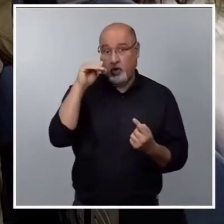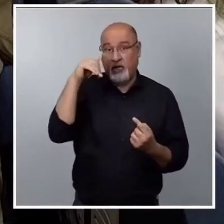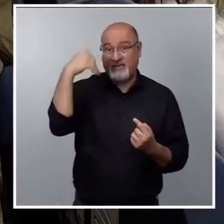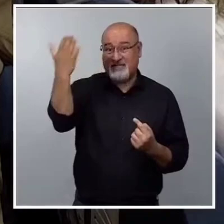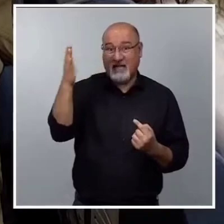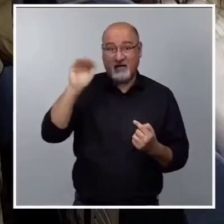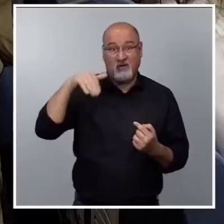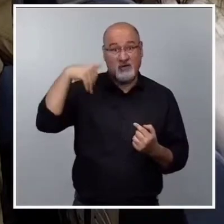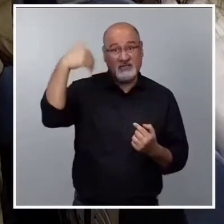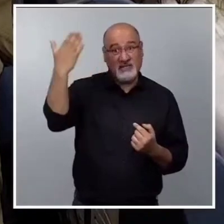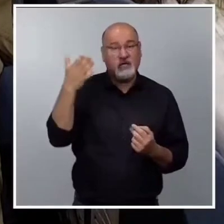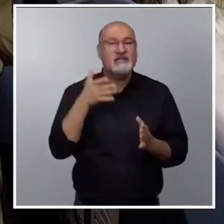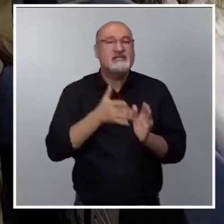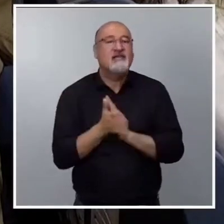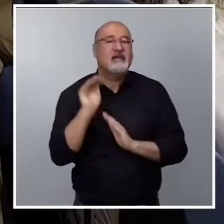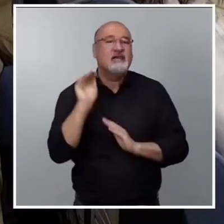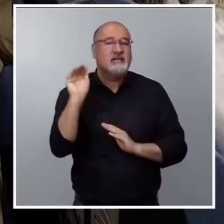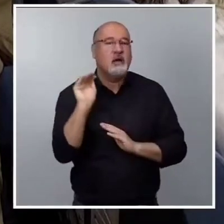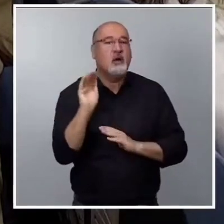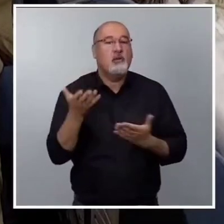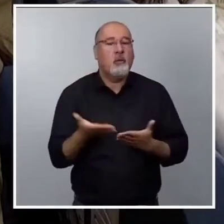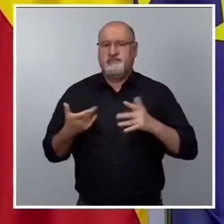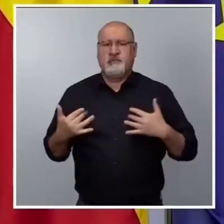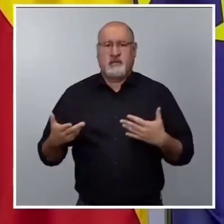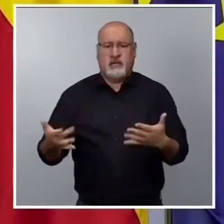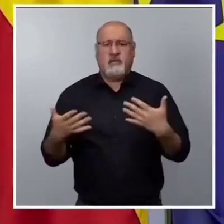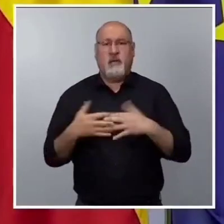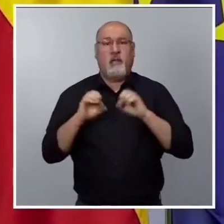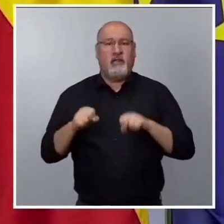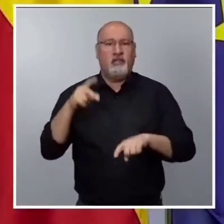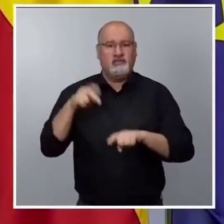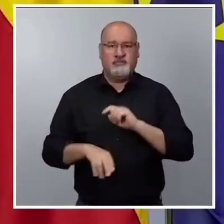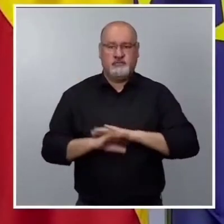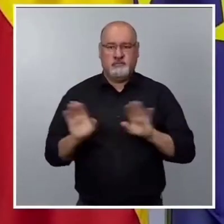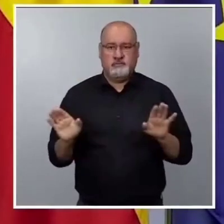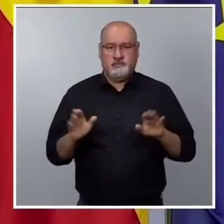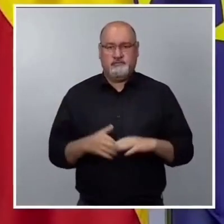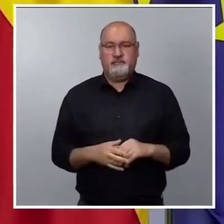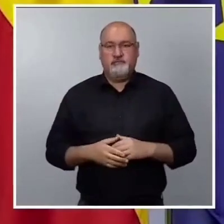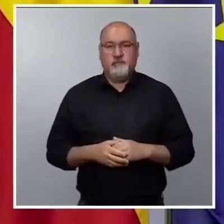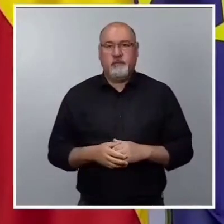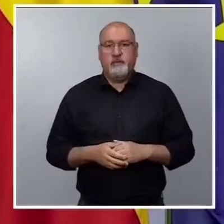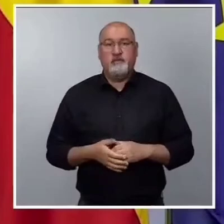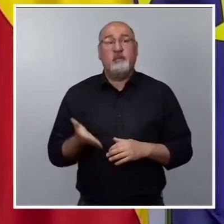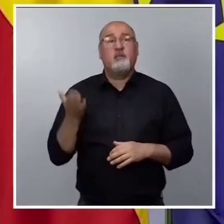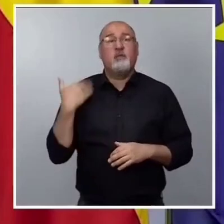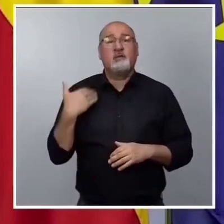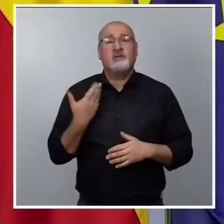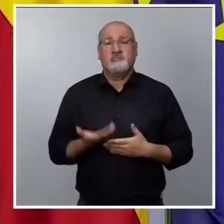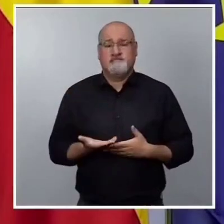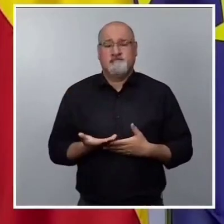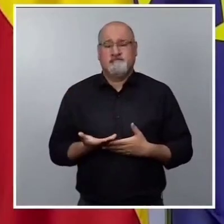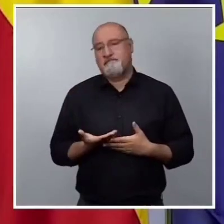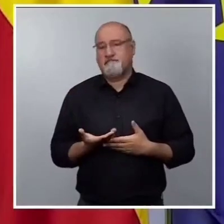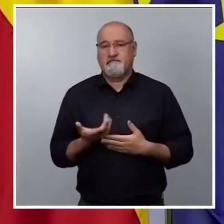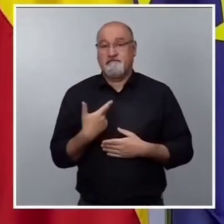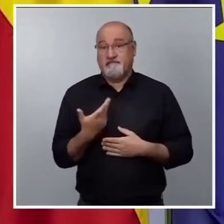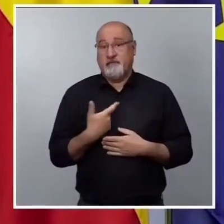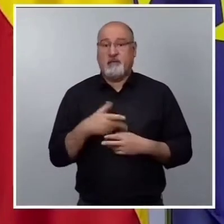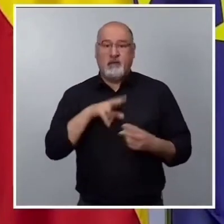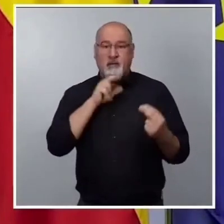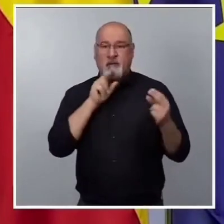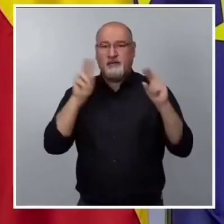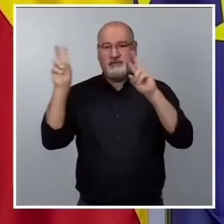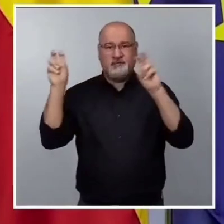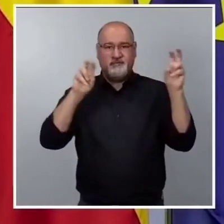procediera del propio docente y esta intrusión cuando hablamos de que es una intrusión